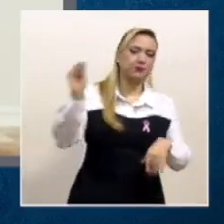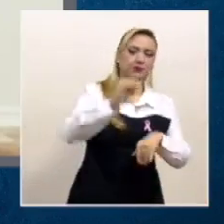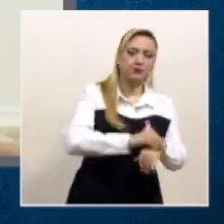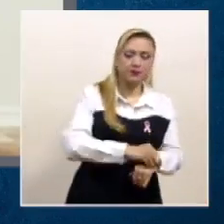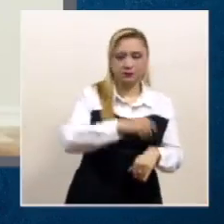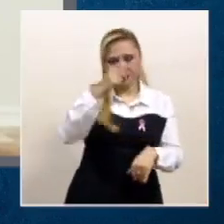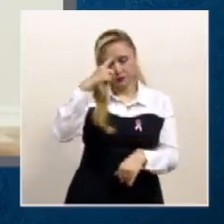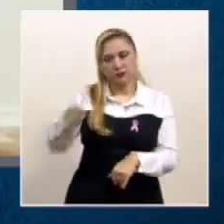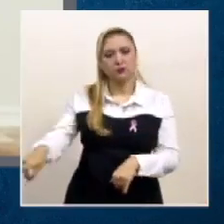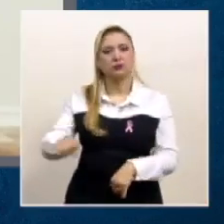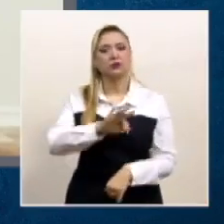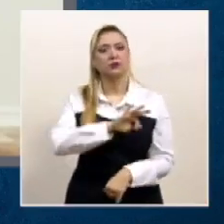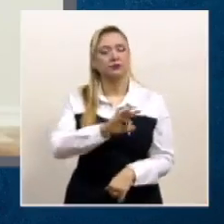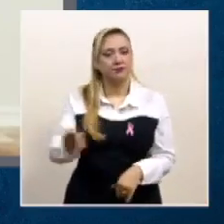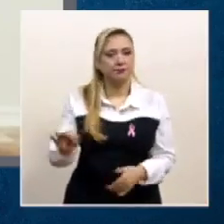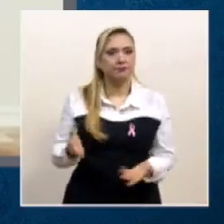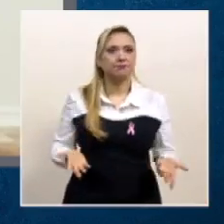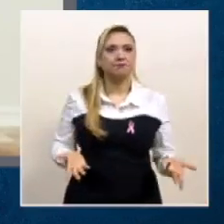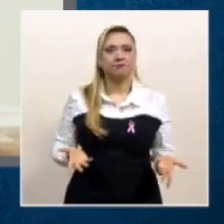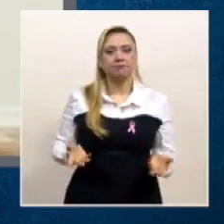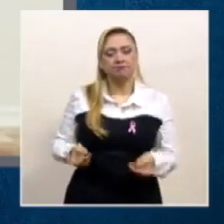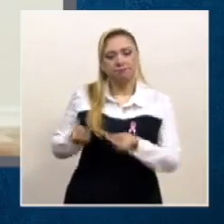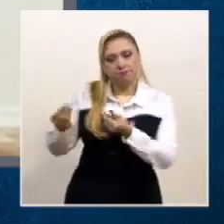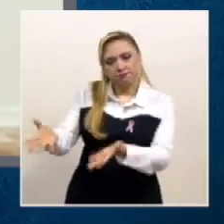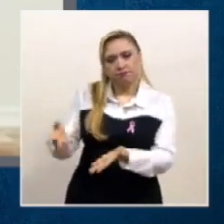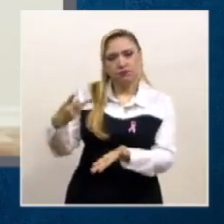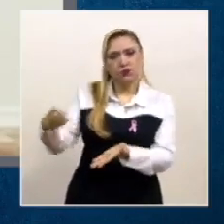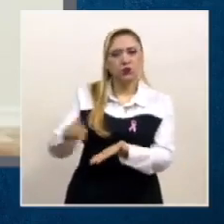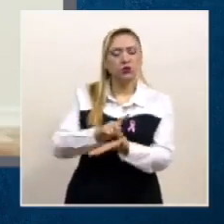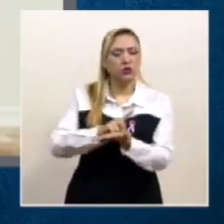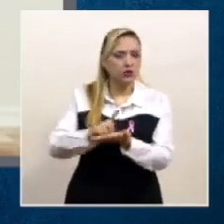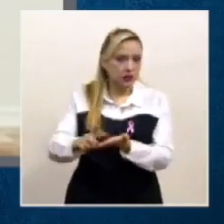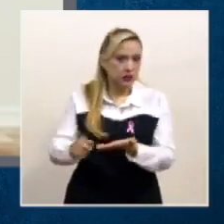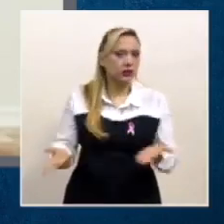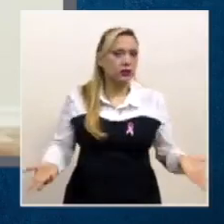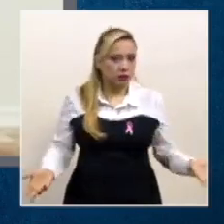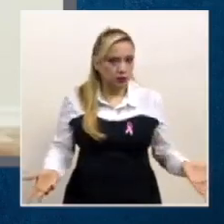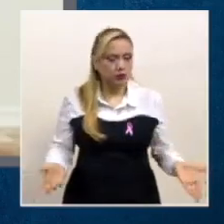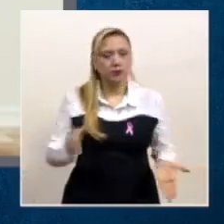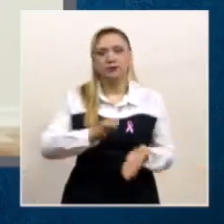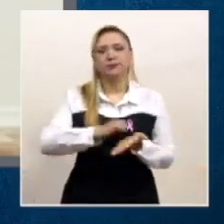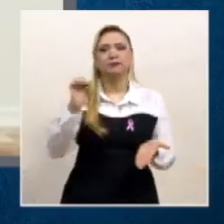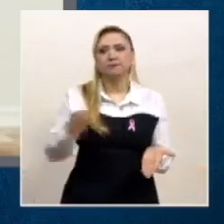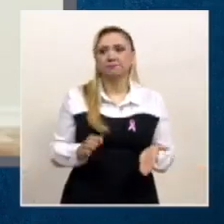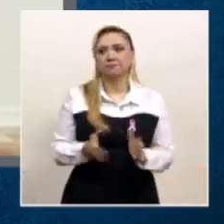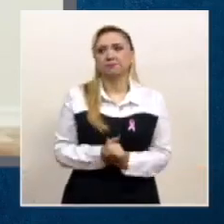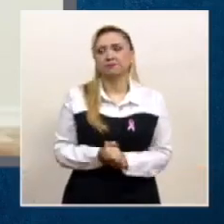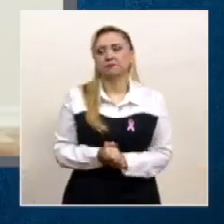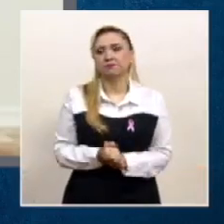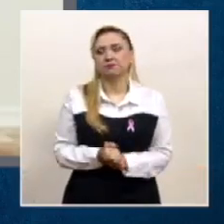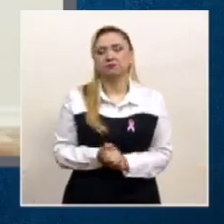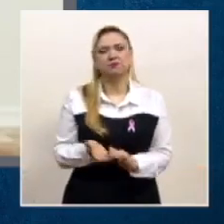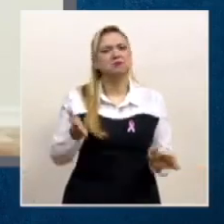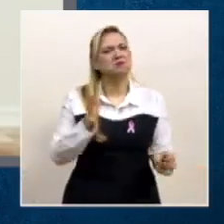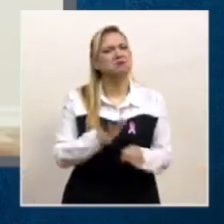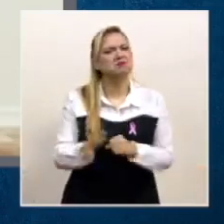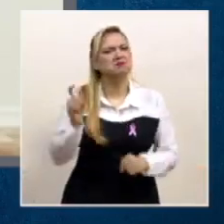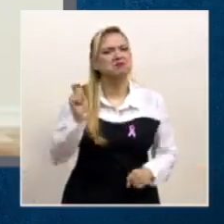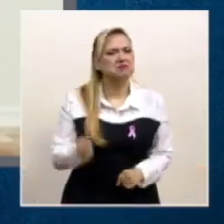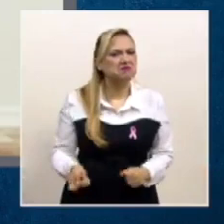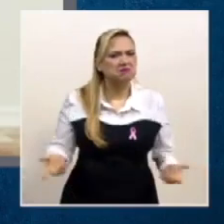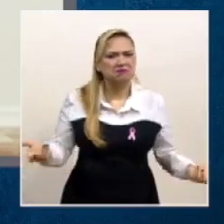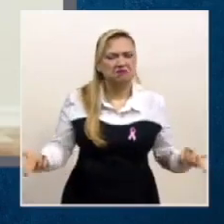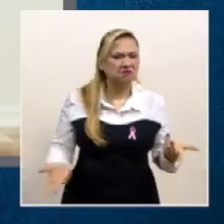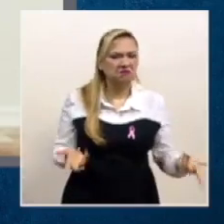poder, digamos, acceder al ejercicio de derechos. Por ejemplo, un ajuste razonable